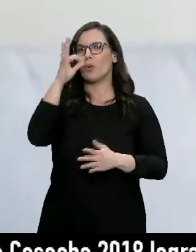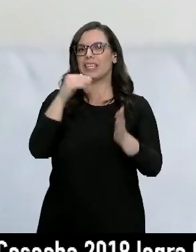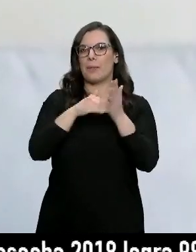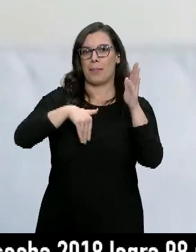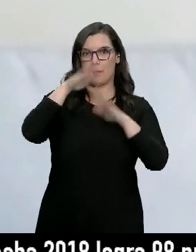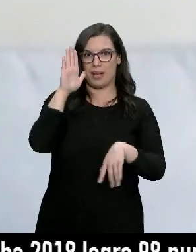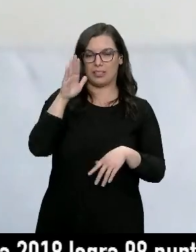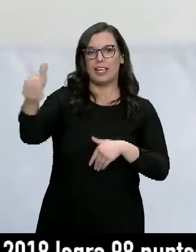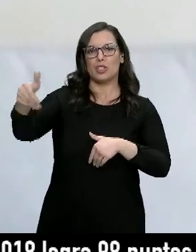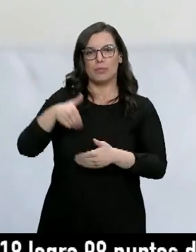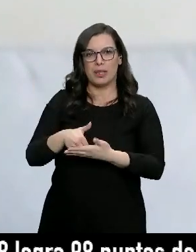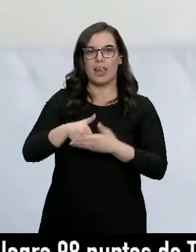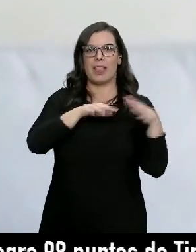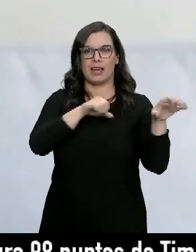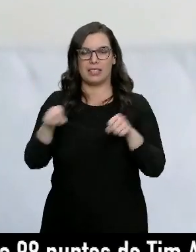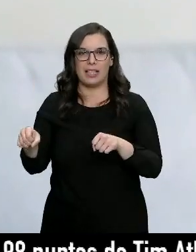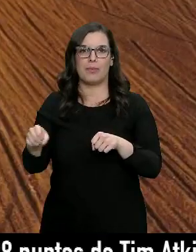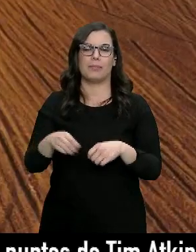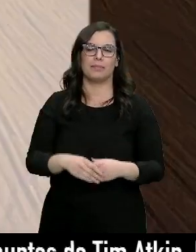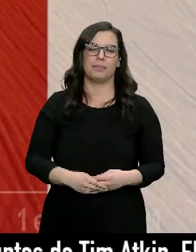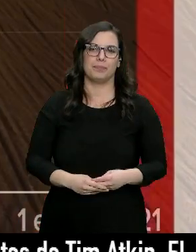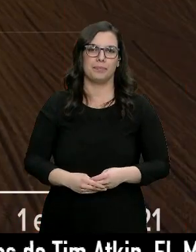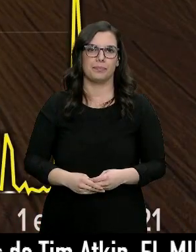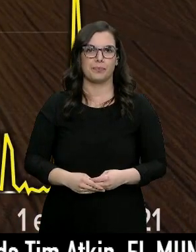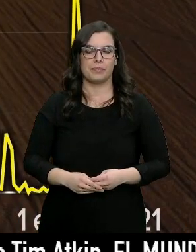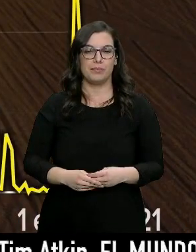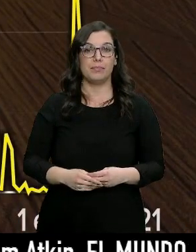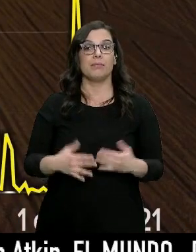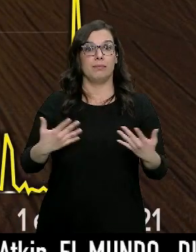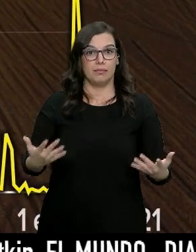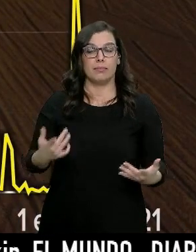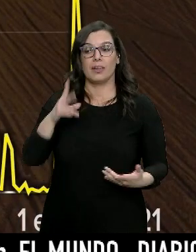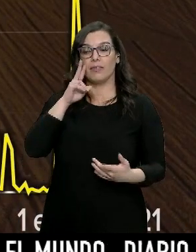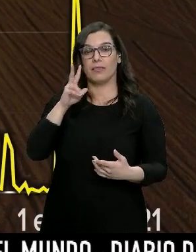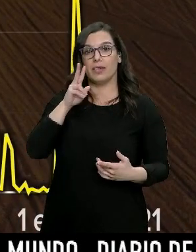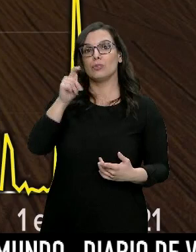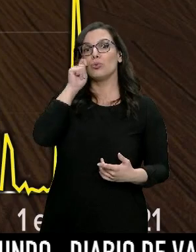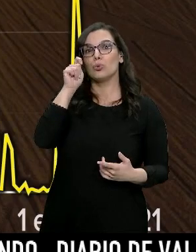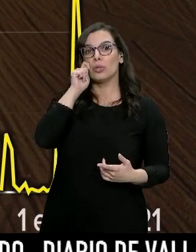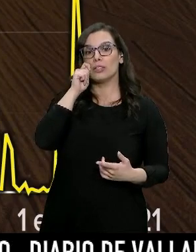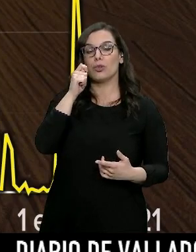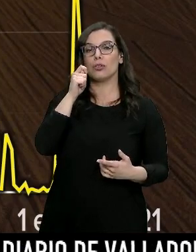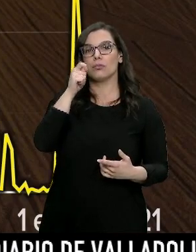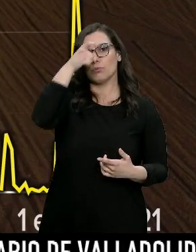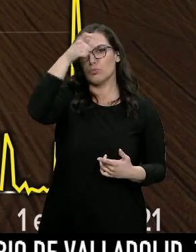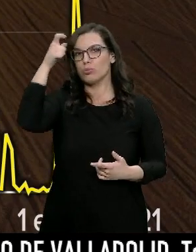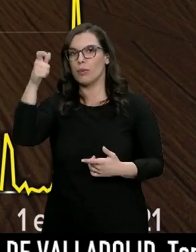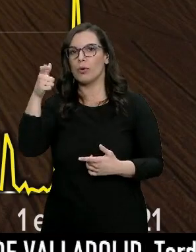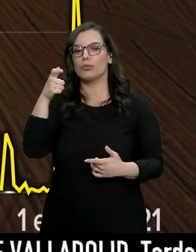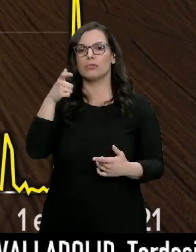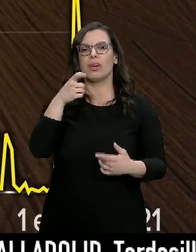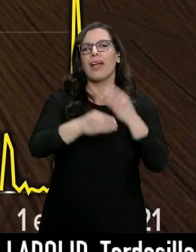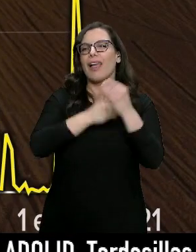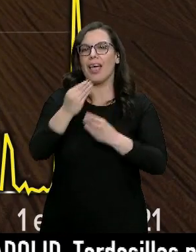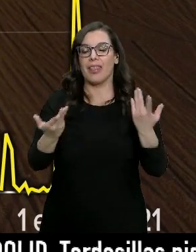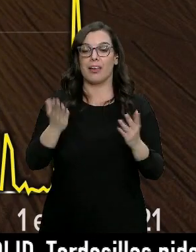de solicitudes de reserva, peticiones de reserva. Y así se ha movido el turista de alojamientos rurales en 2020, con